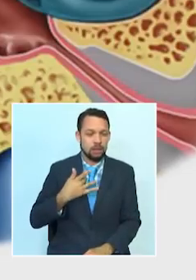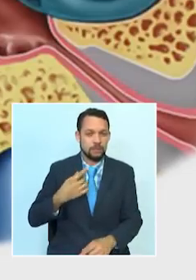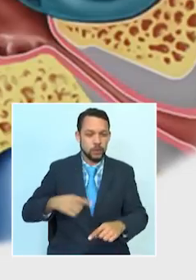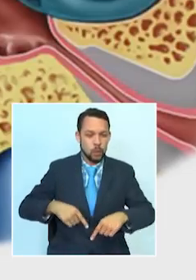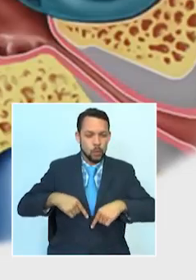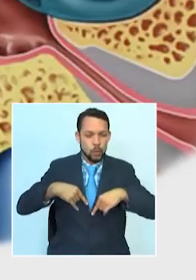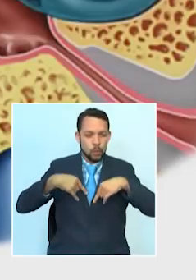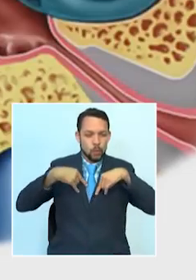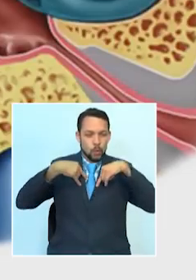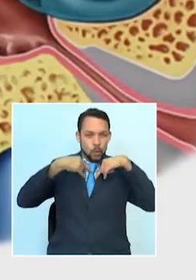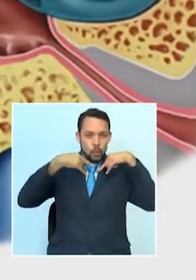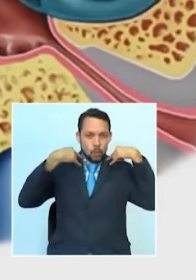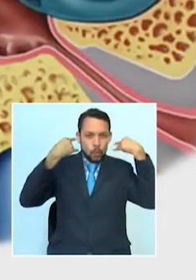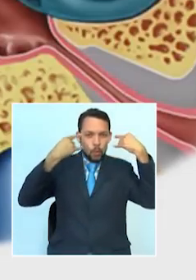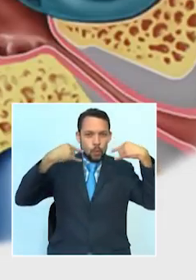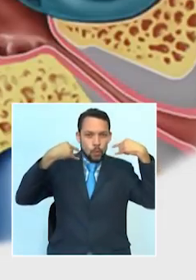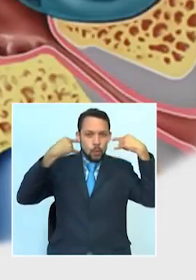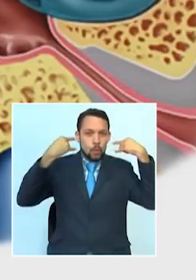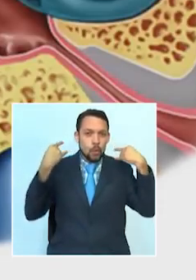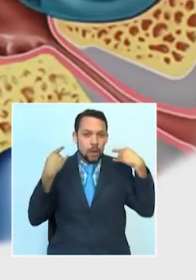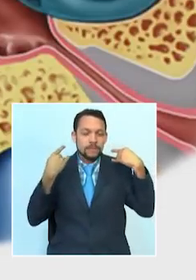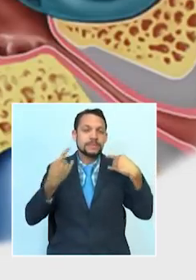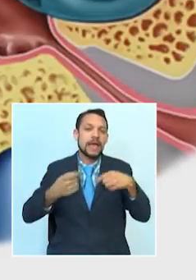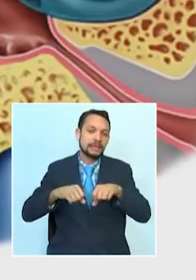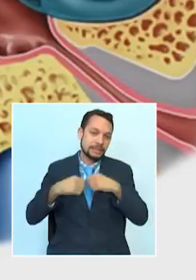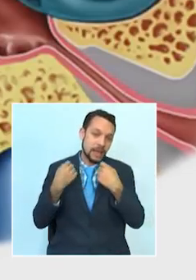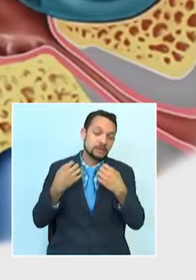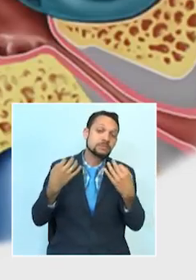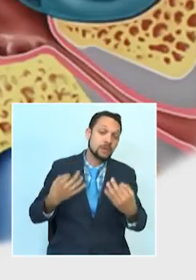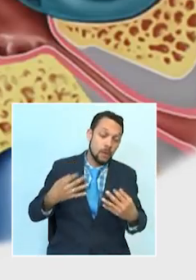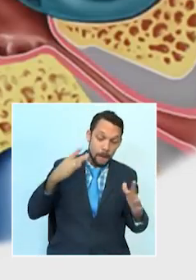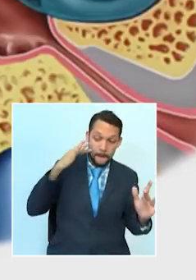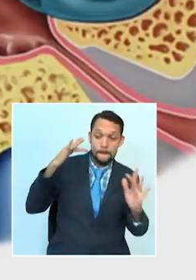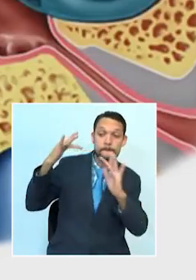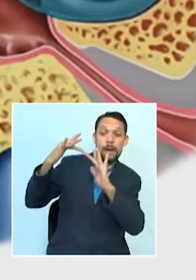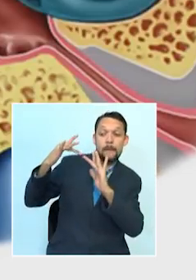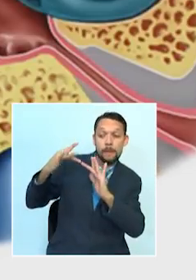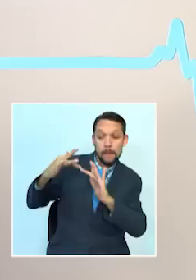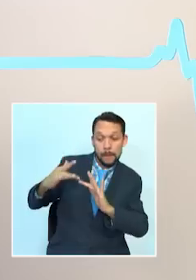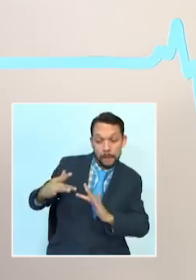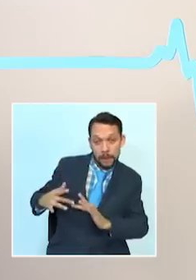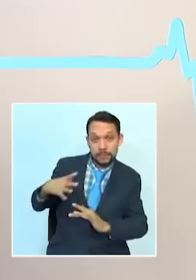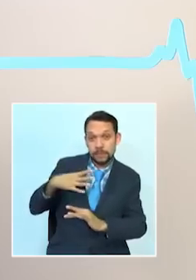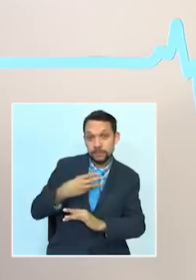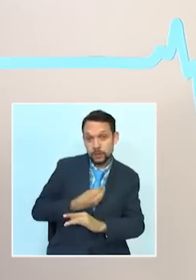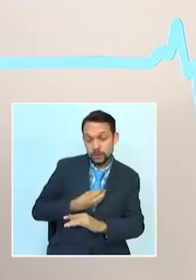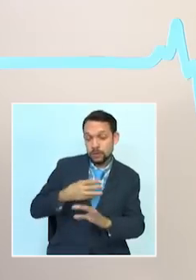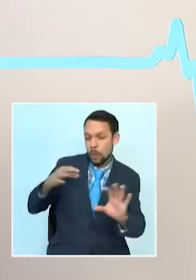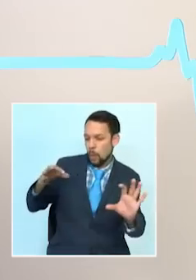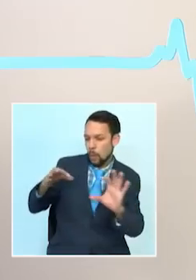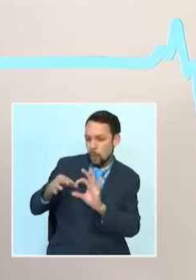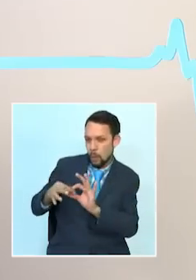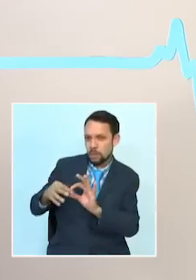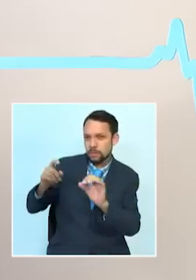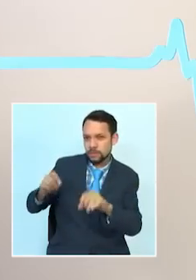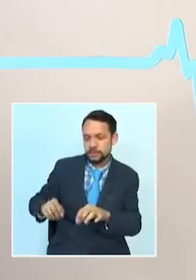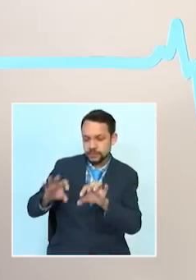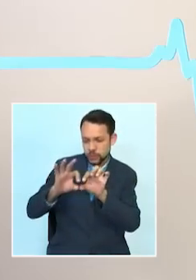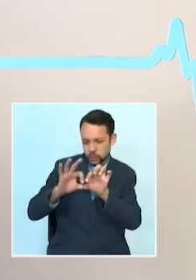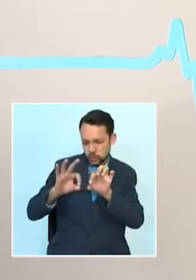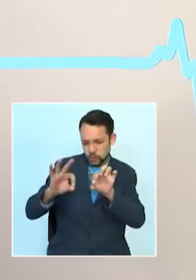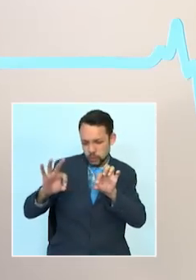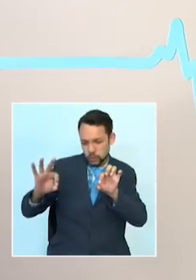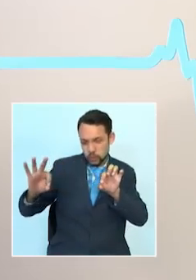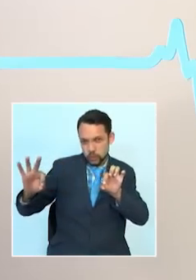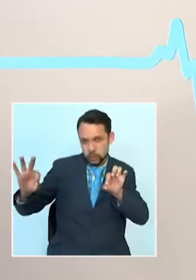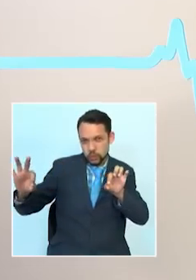que un reflujo me va a dar salida de un líquido por el oído claro resulta que nosotros tenemos un conducto que se llama la trompa de usta